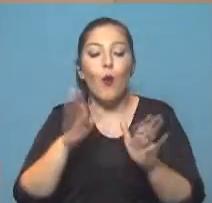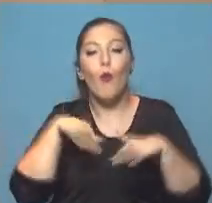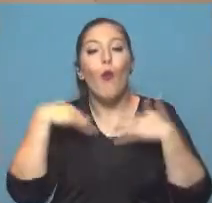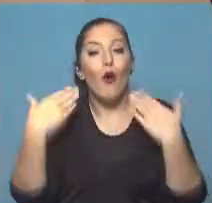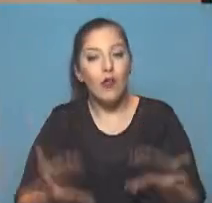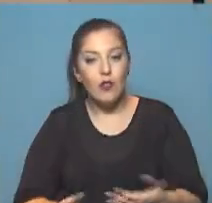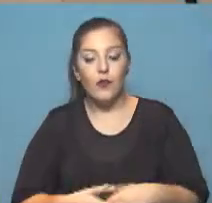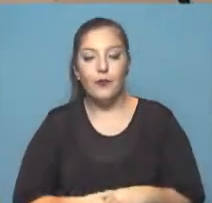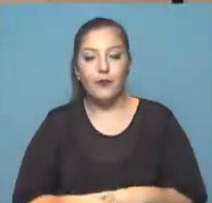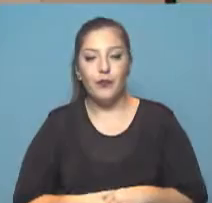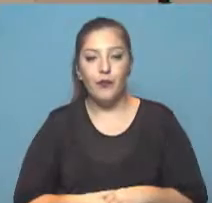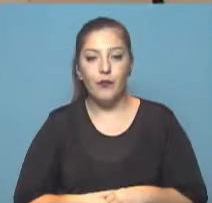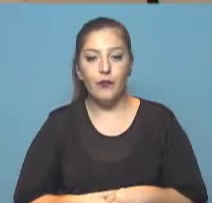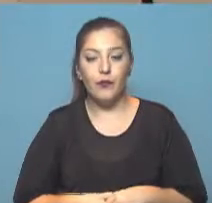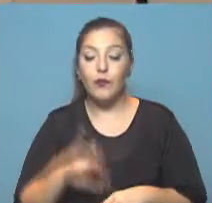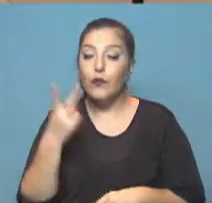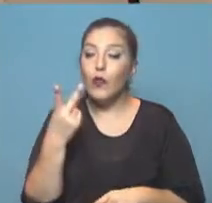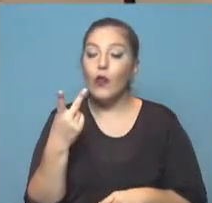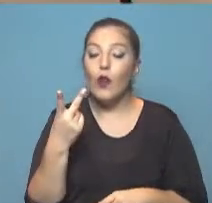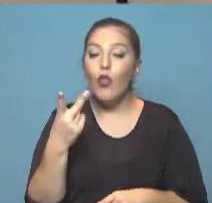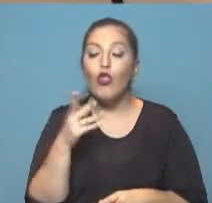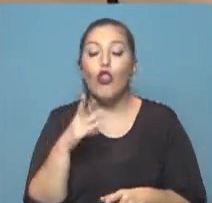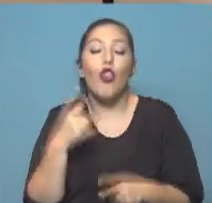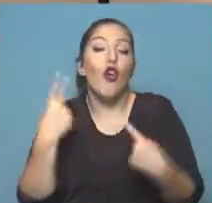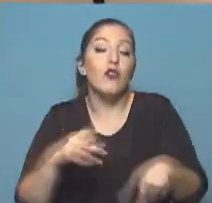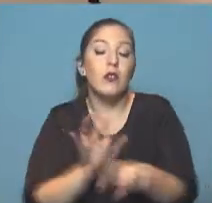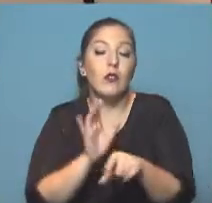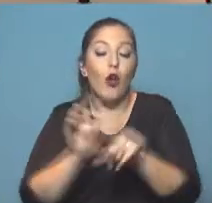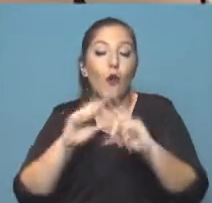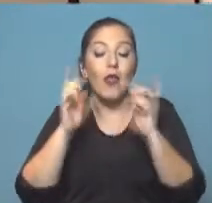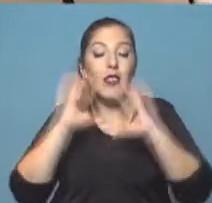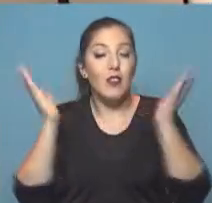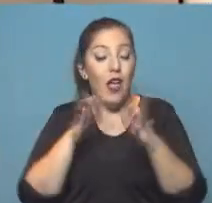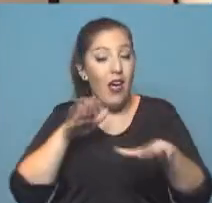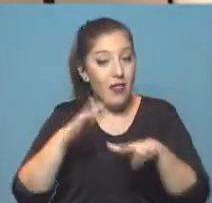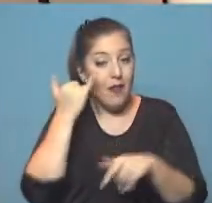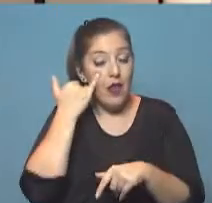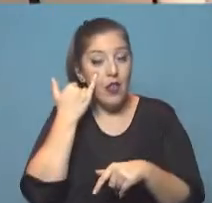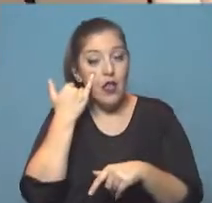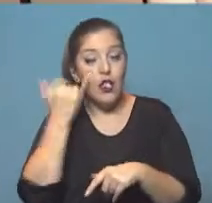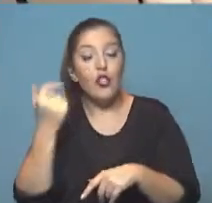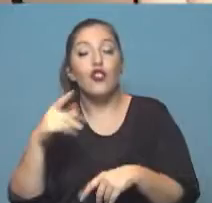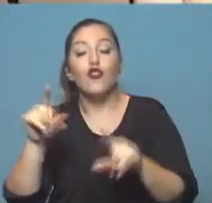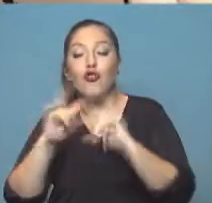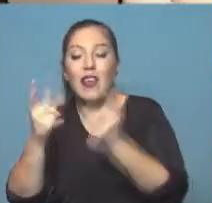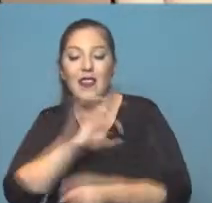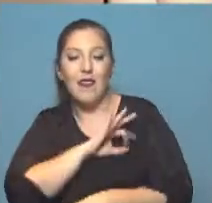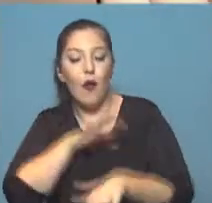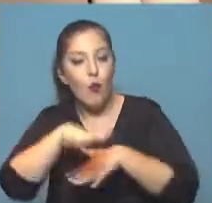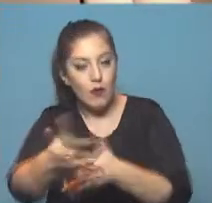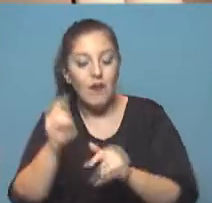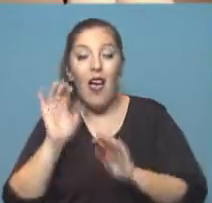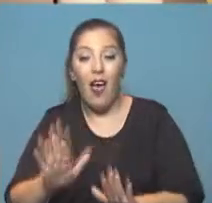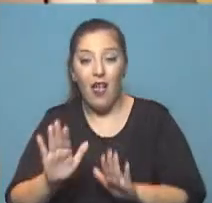digo, las dos alternativas que yo veo es comunidad internacional activa, sociedad civil movilizada. Eso, de